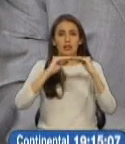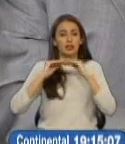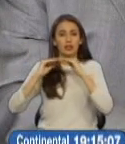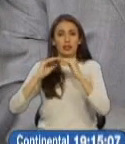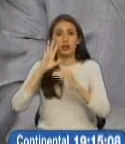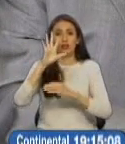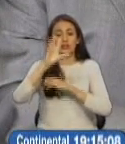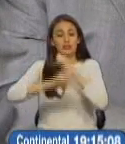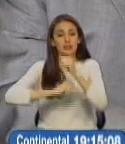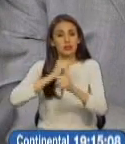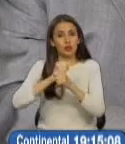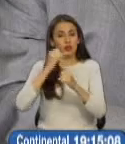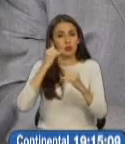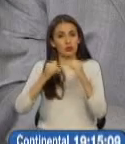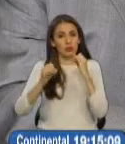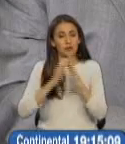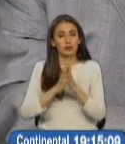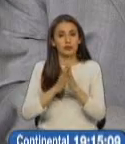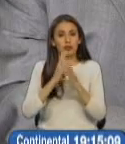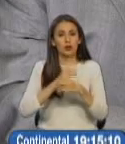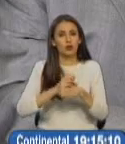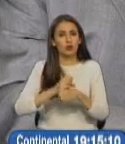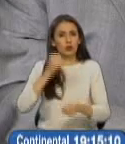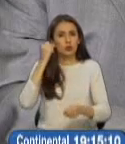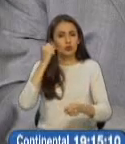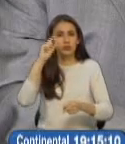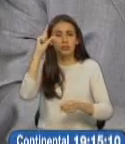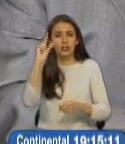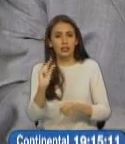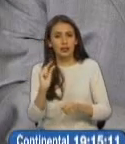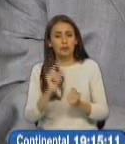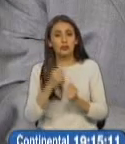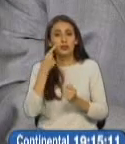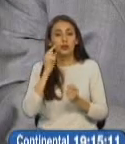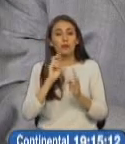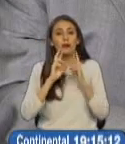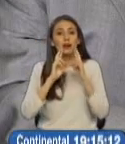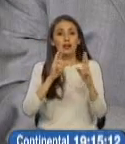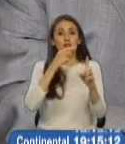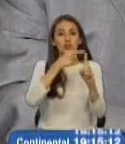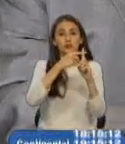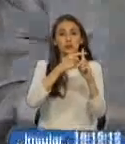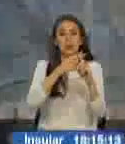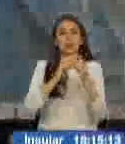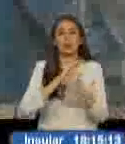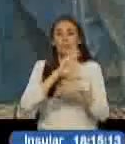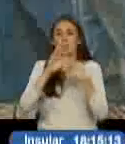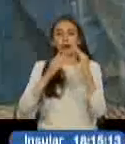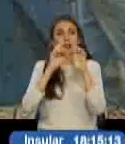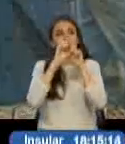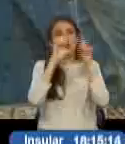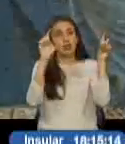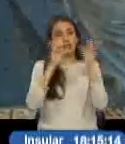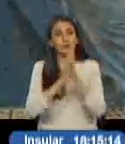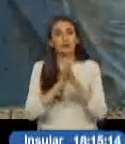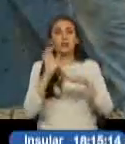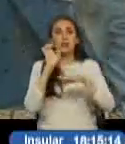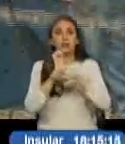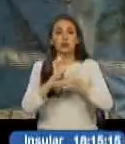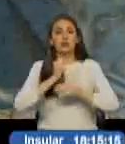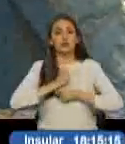últimos 5 años, lo que llevaría a un ajuste de precios más reales y beneficioso para productores y consumidores. Nuestro país ha cumplido con